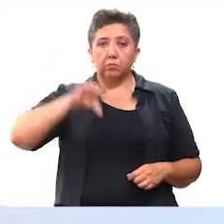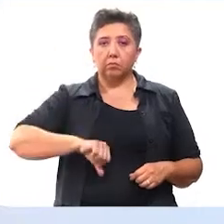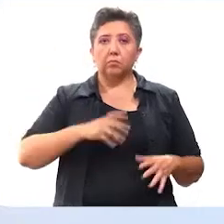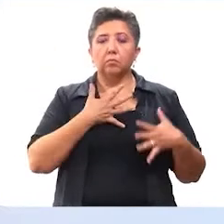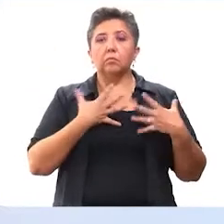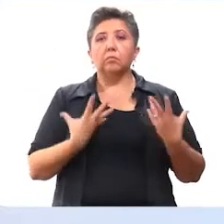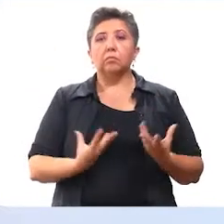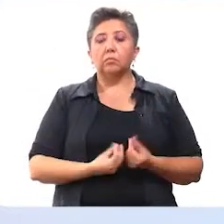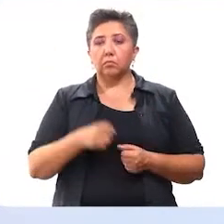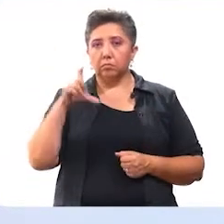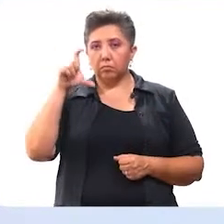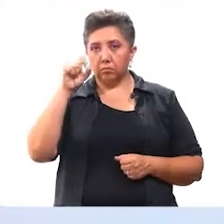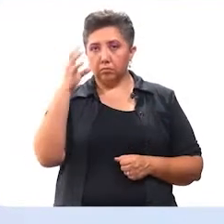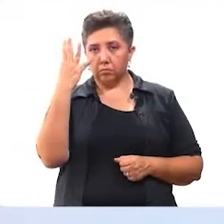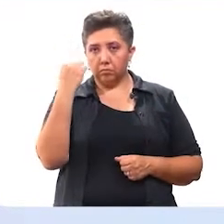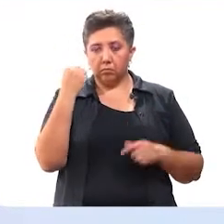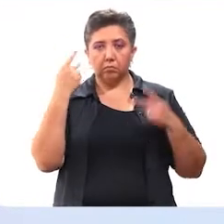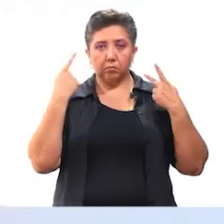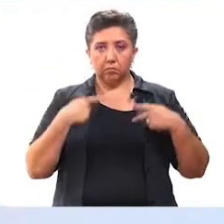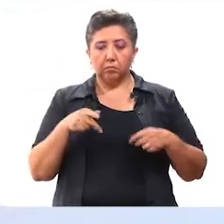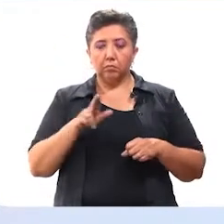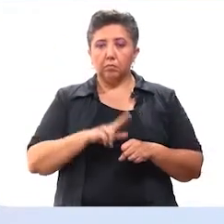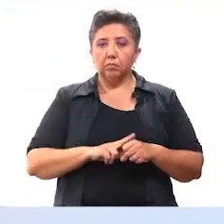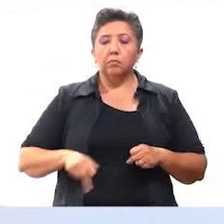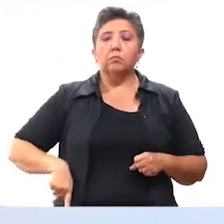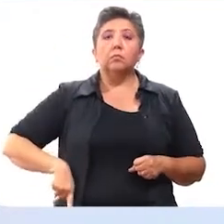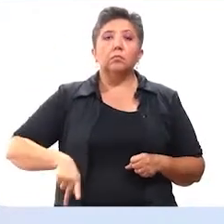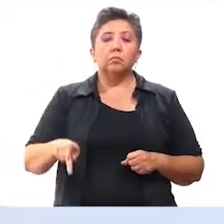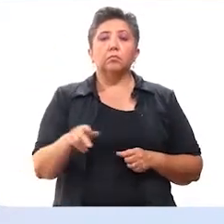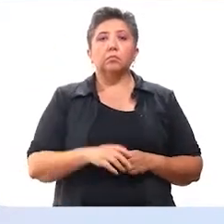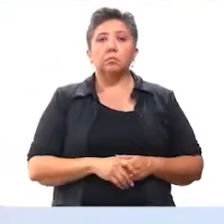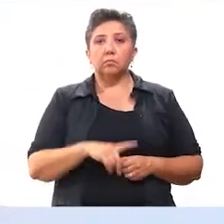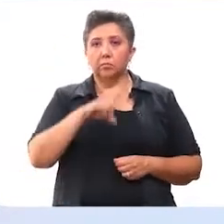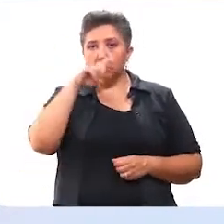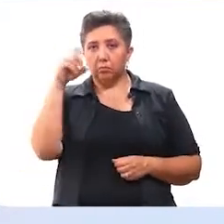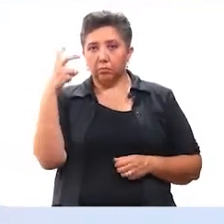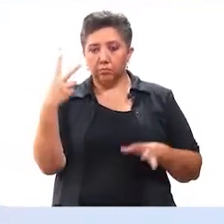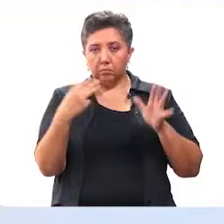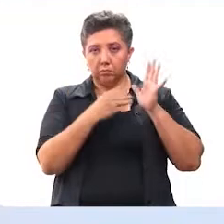día de hoy tenemos 29 pacientes en hospitales públicos,